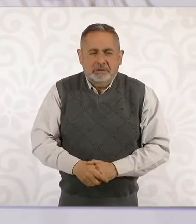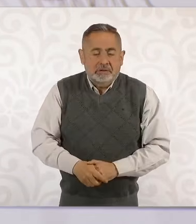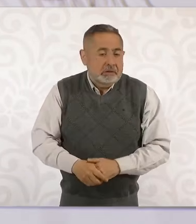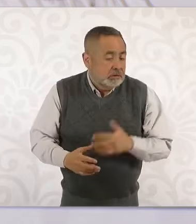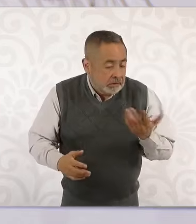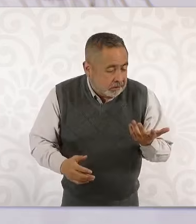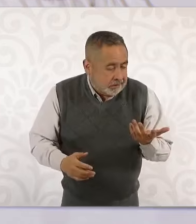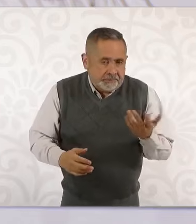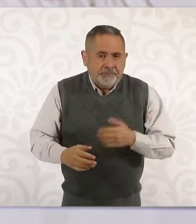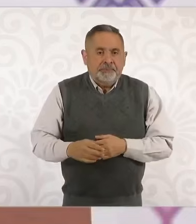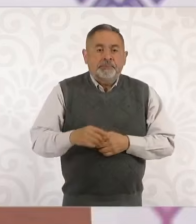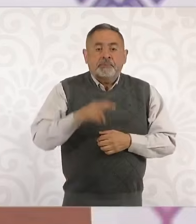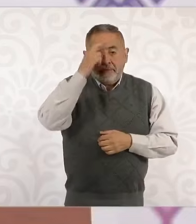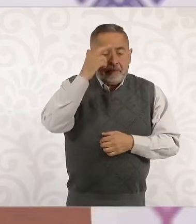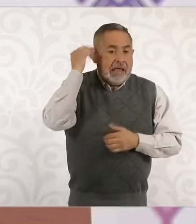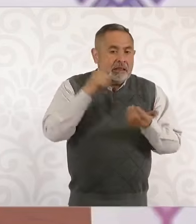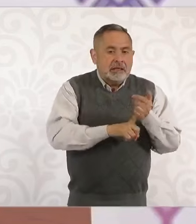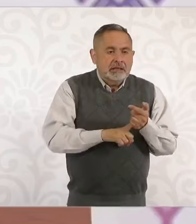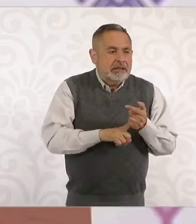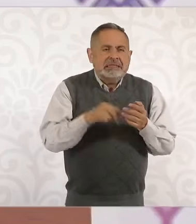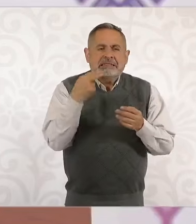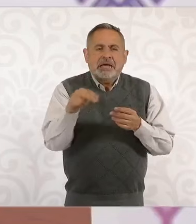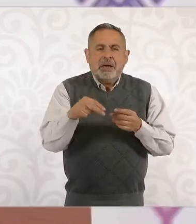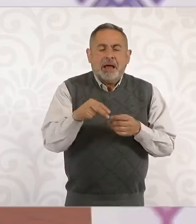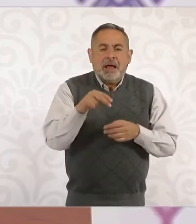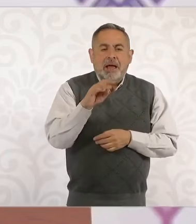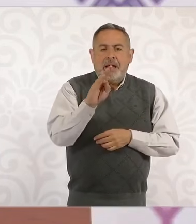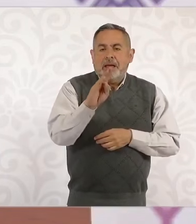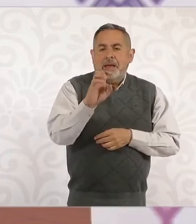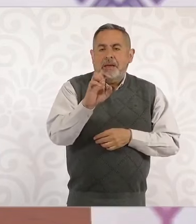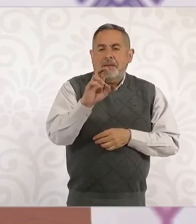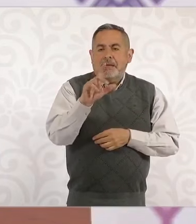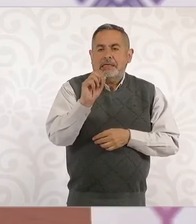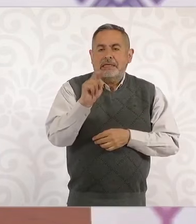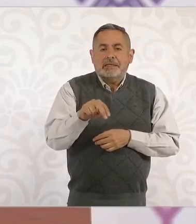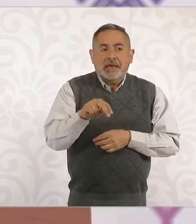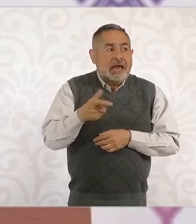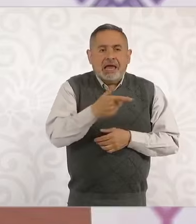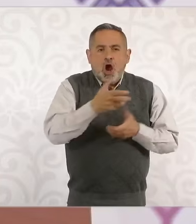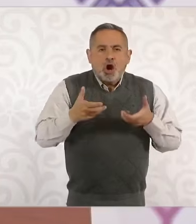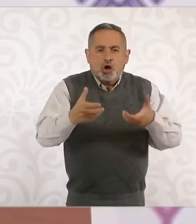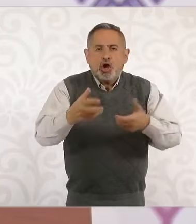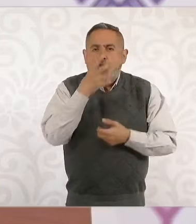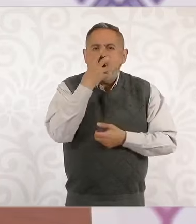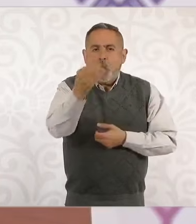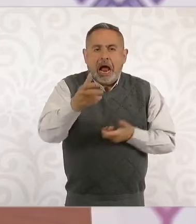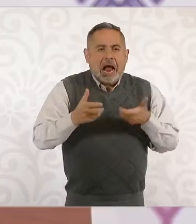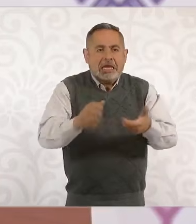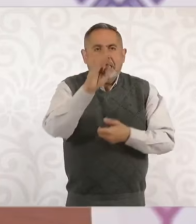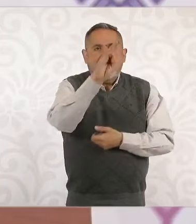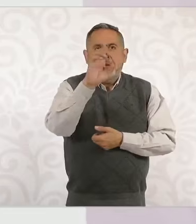Porque había algo que se llamaba Operación Berlín, porque se reunían en la calle de Berlín, en Coyoacán,